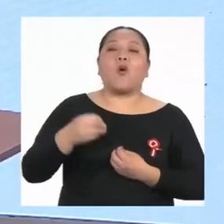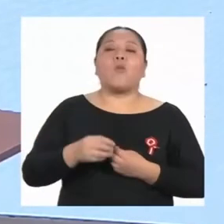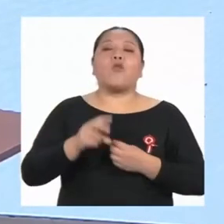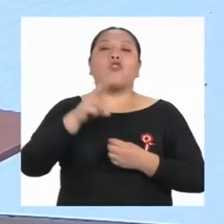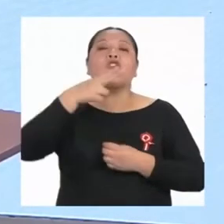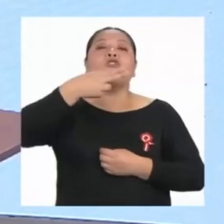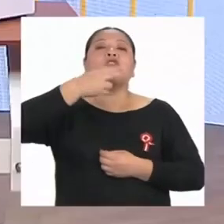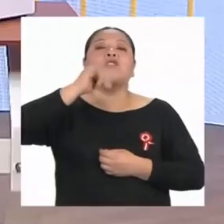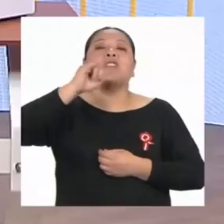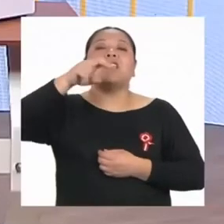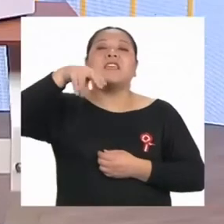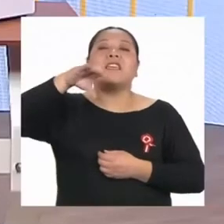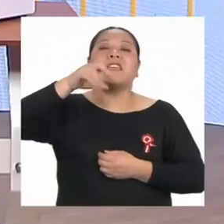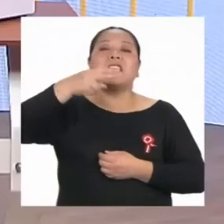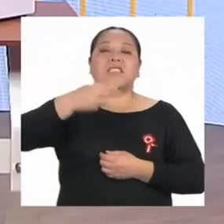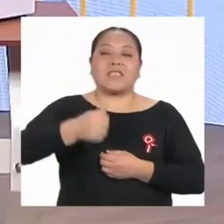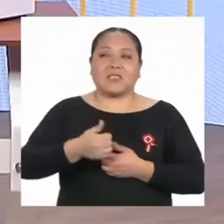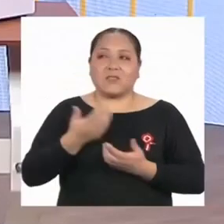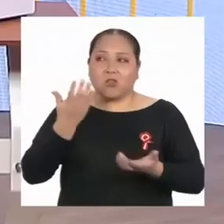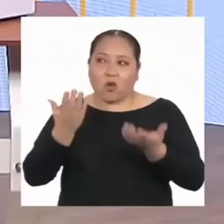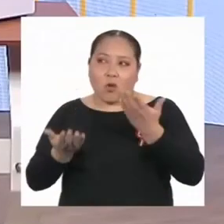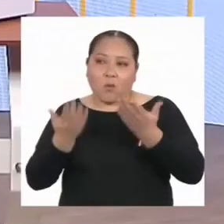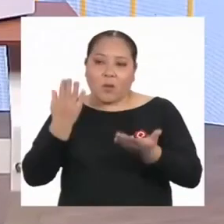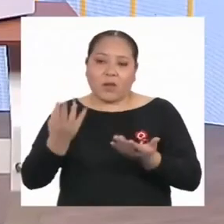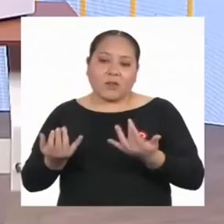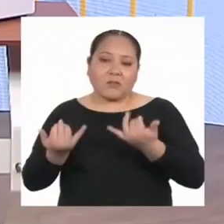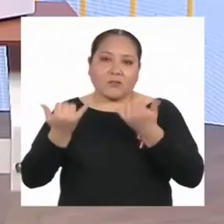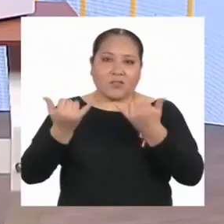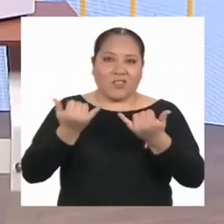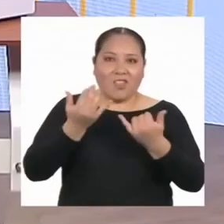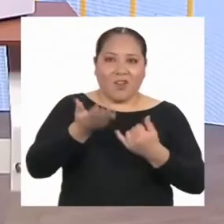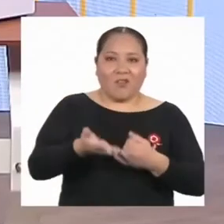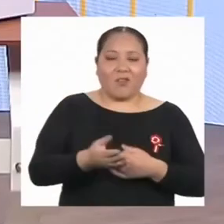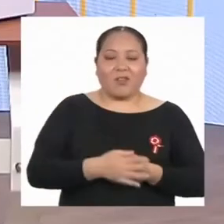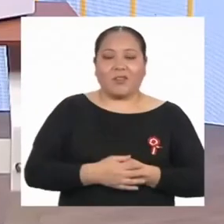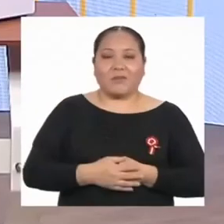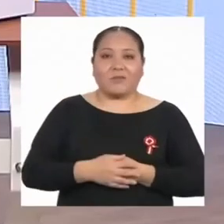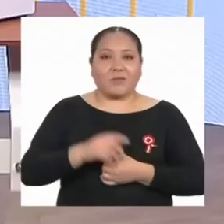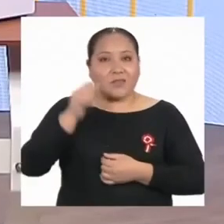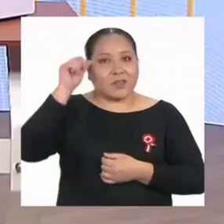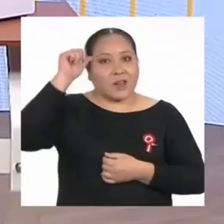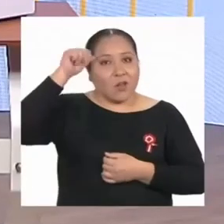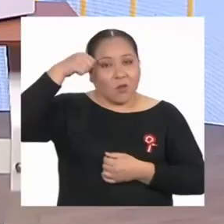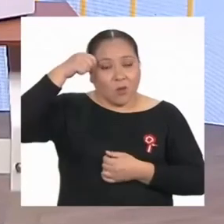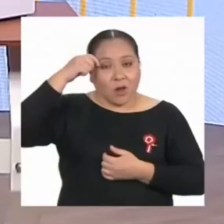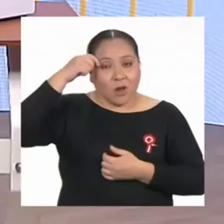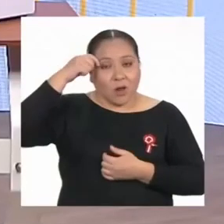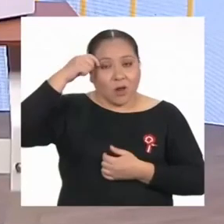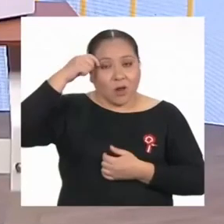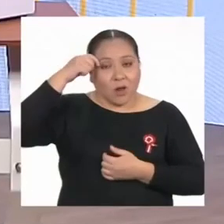la actualidad. Recuerden registrar su trabajo en su cuaderno o en hoja de reuso.